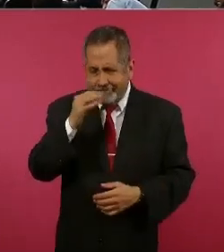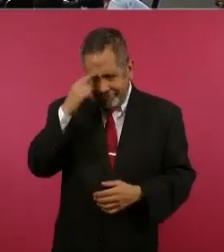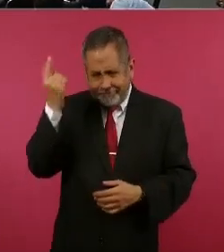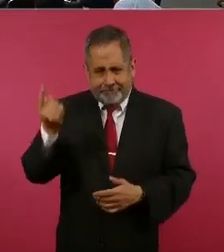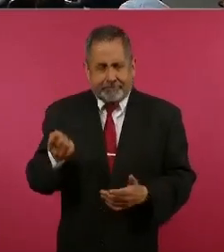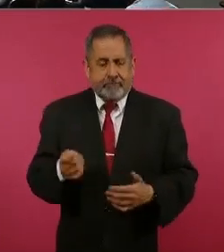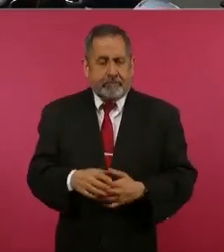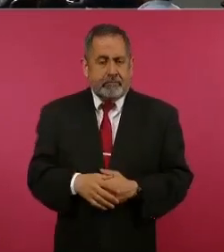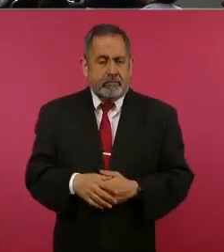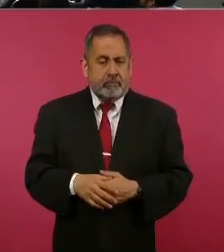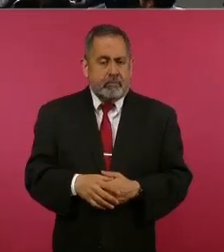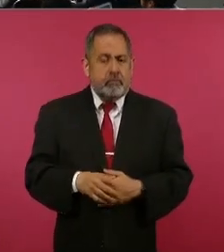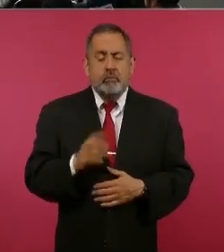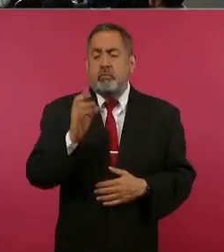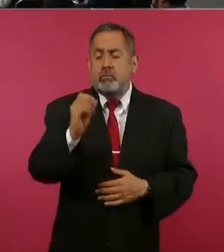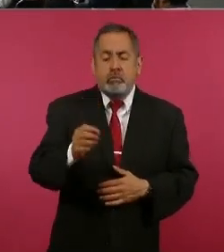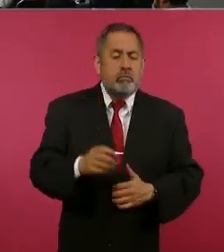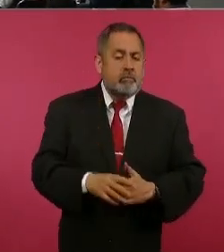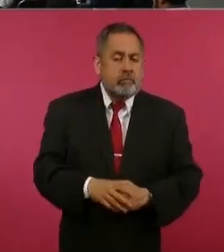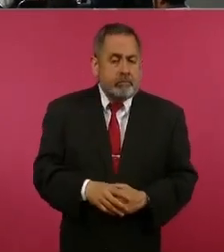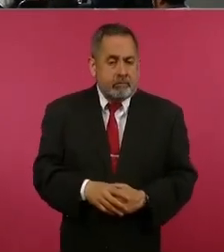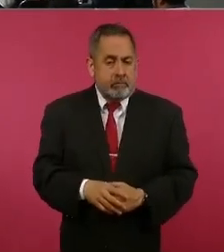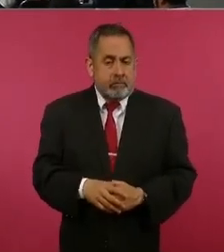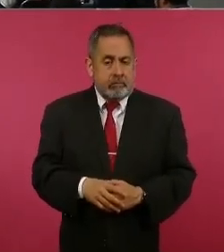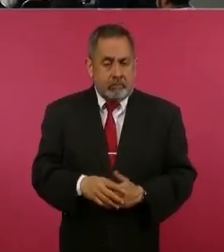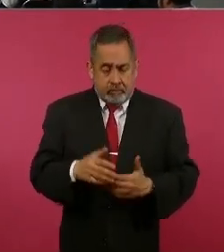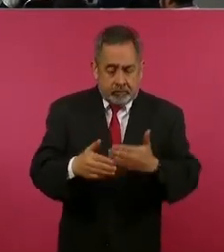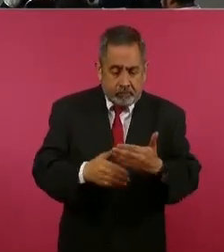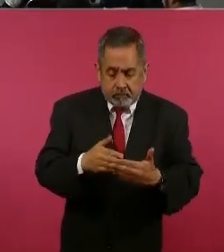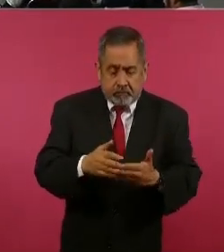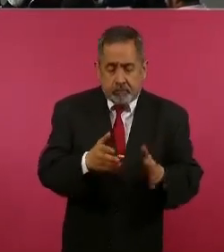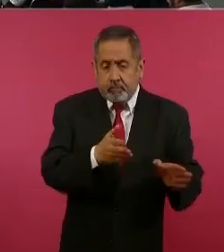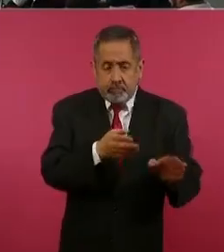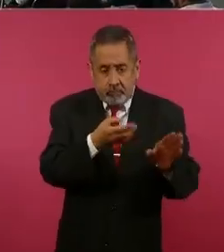¿O por qué no reponer el procedimiento?